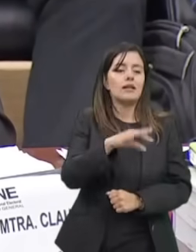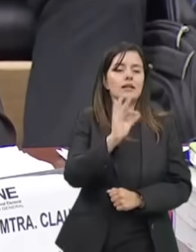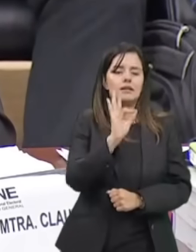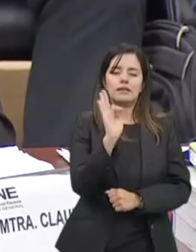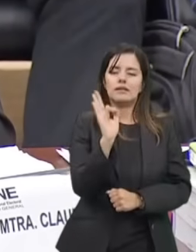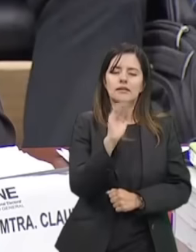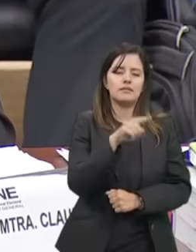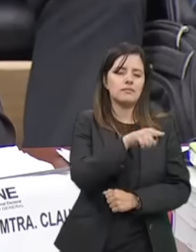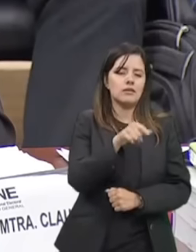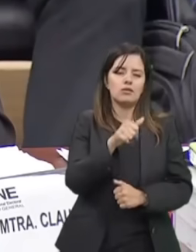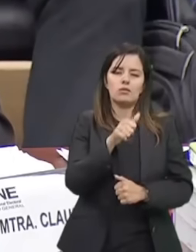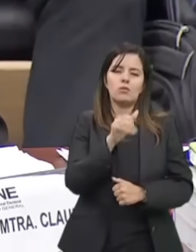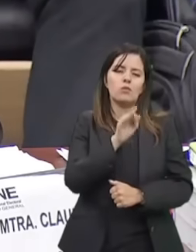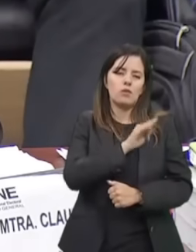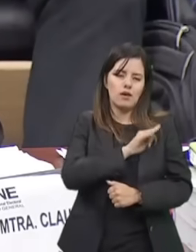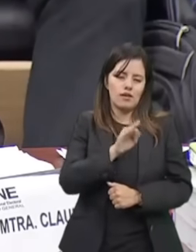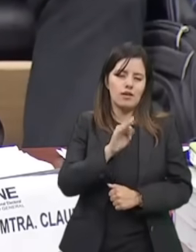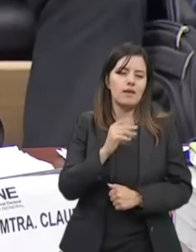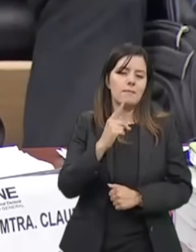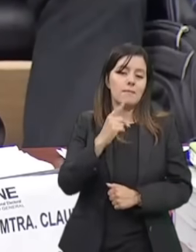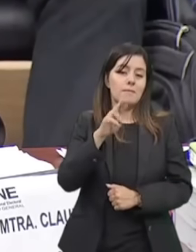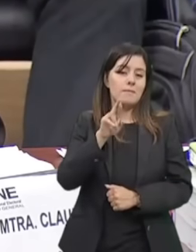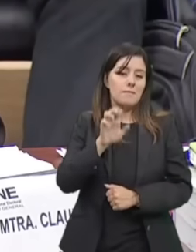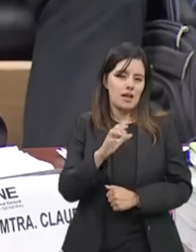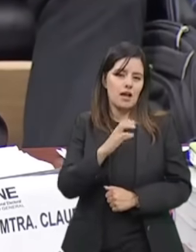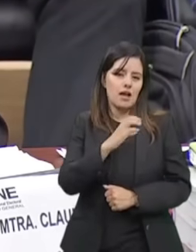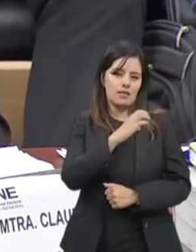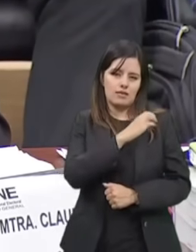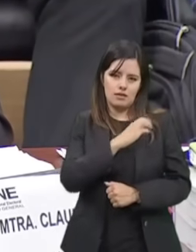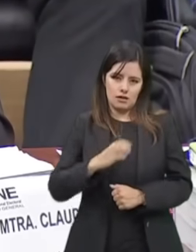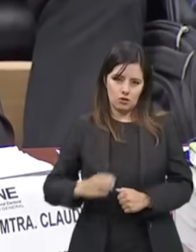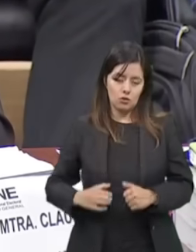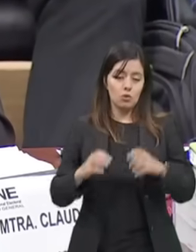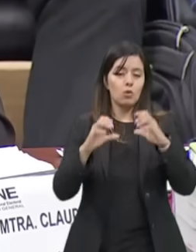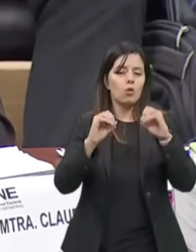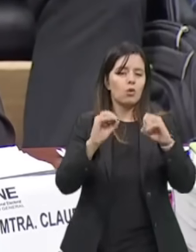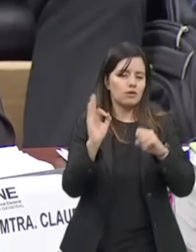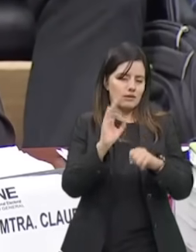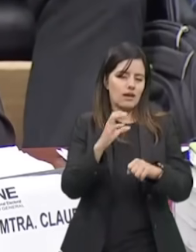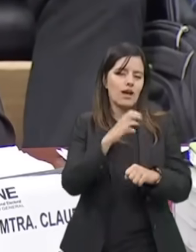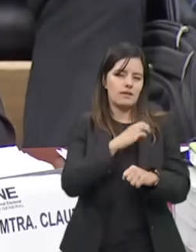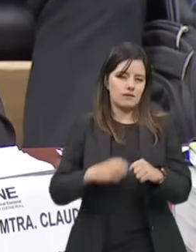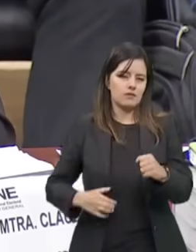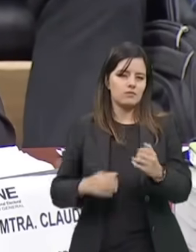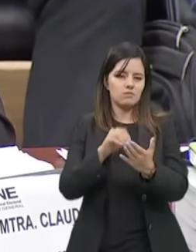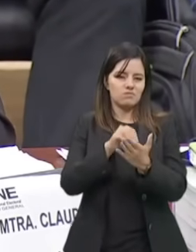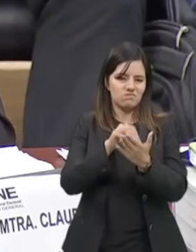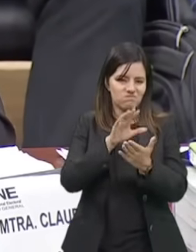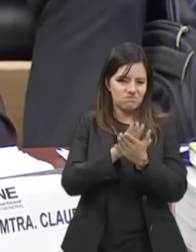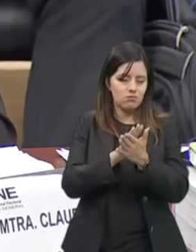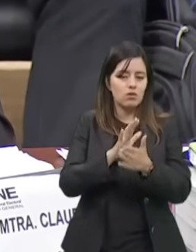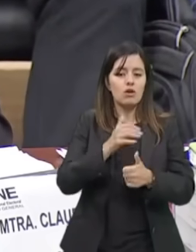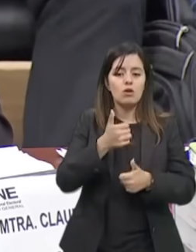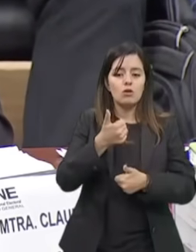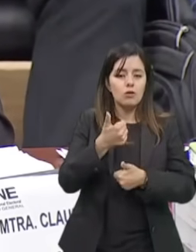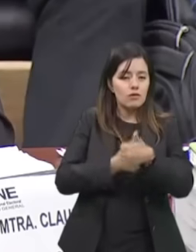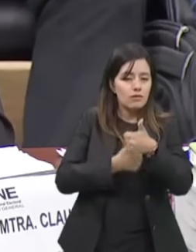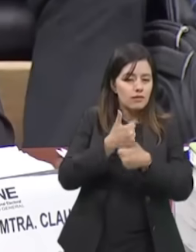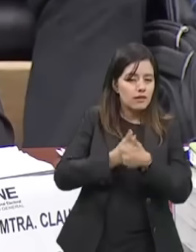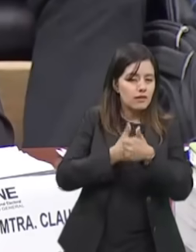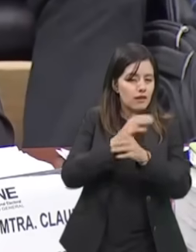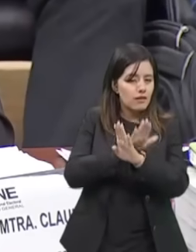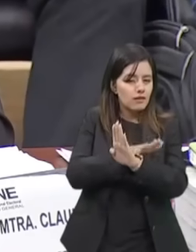podrían ostentar una precandidatura o candidatura vulneren la equidad de la contienda, así como